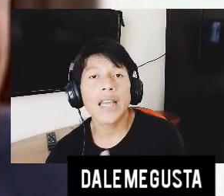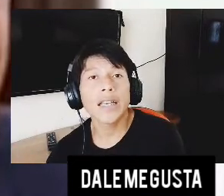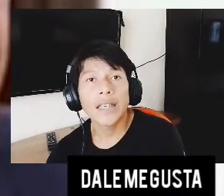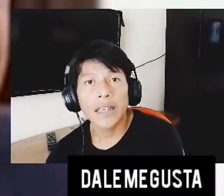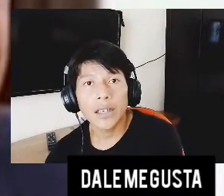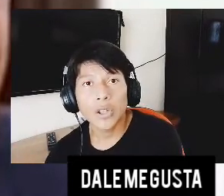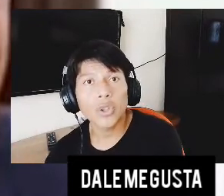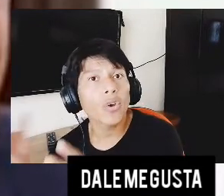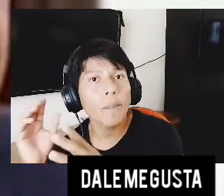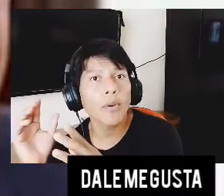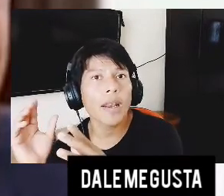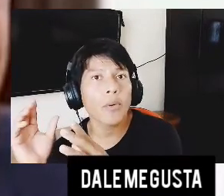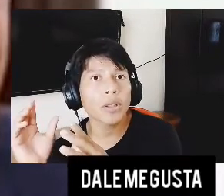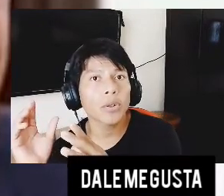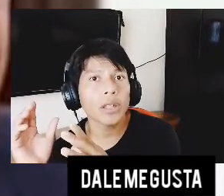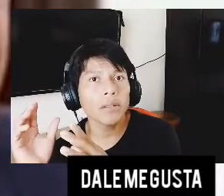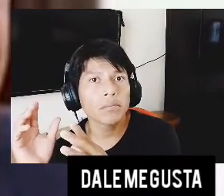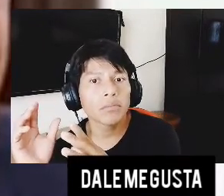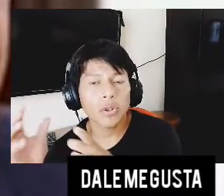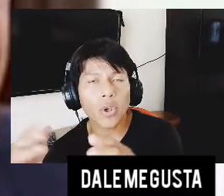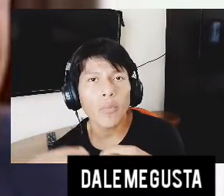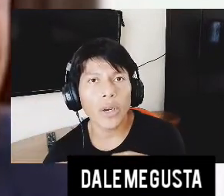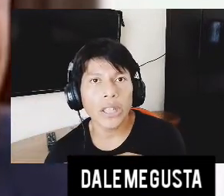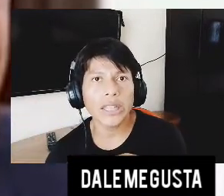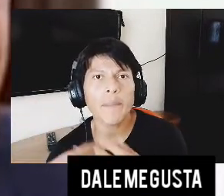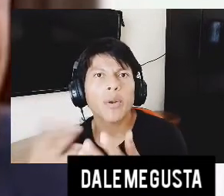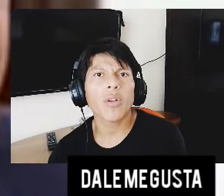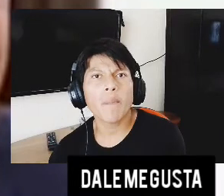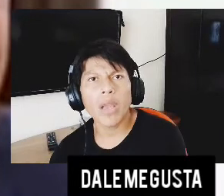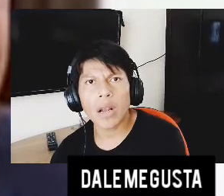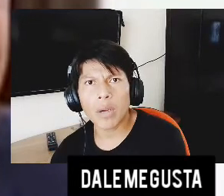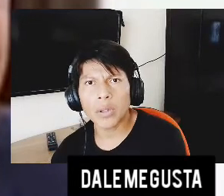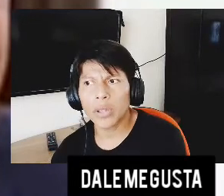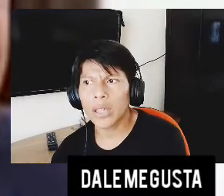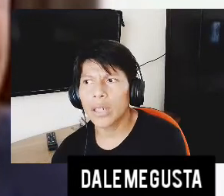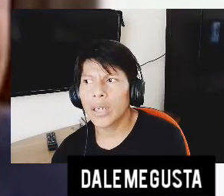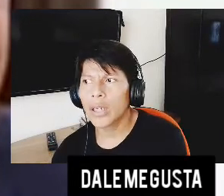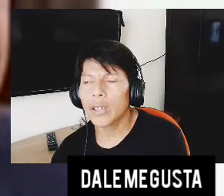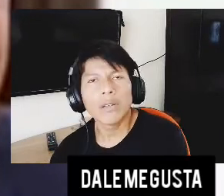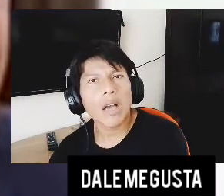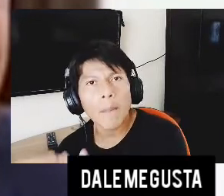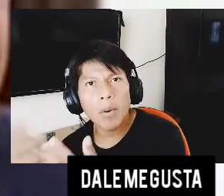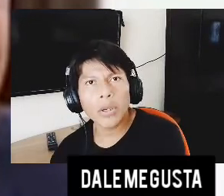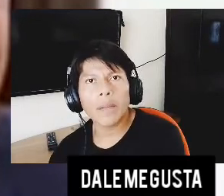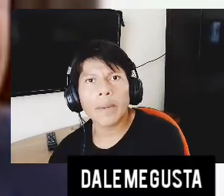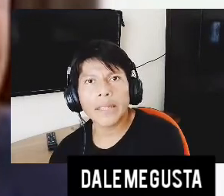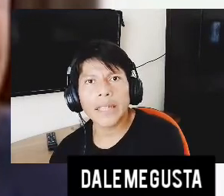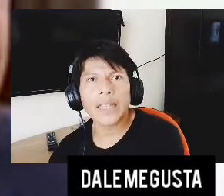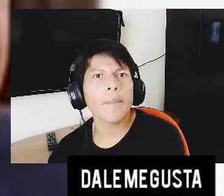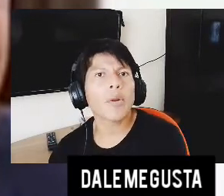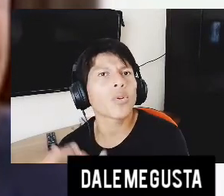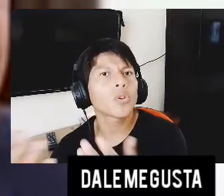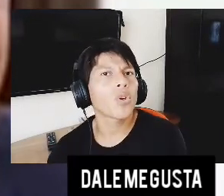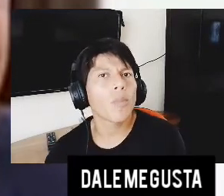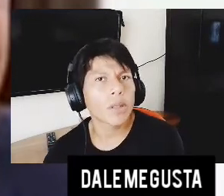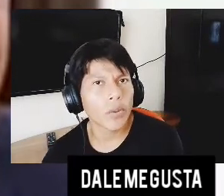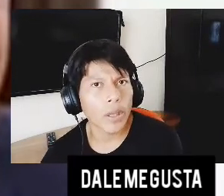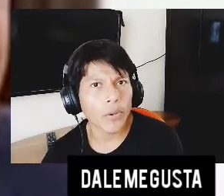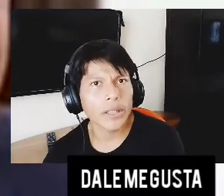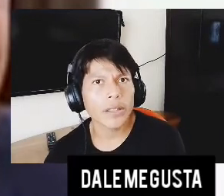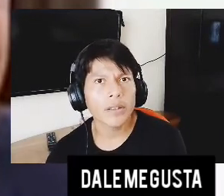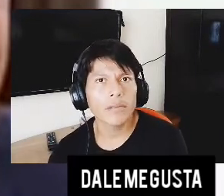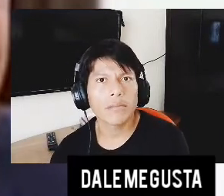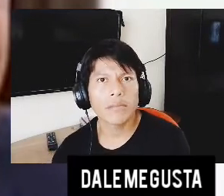qué? Yo no apoyo a la 4T, soy morenista, pero no apoyo a la 4T. Apoyo al presidente, pero no soy